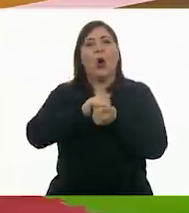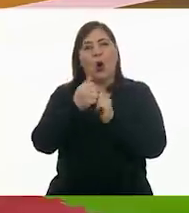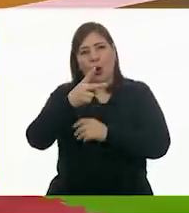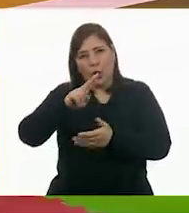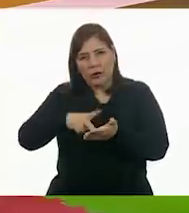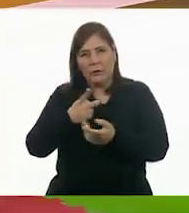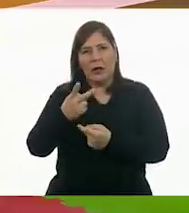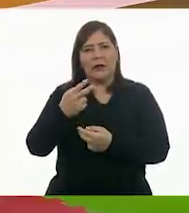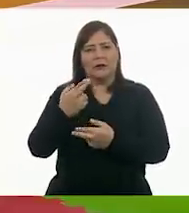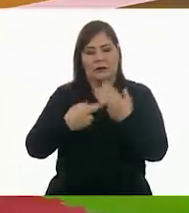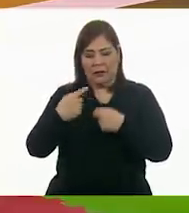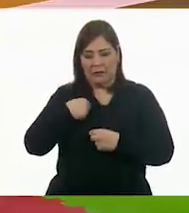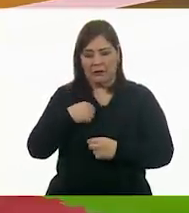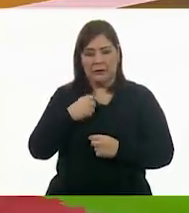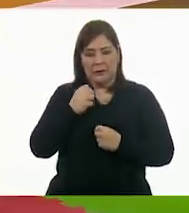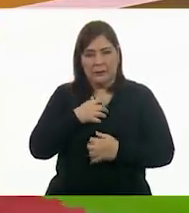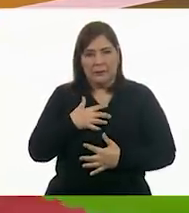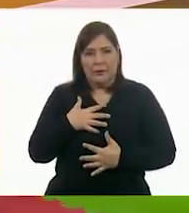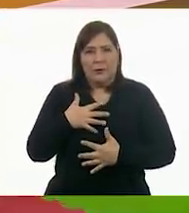infla y se desinfla.